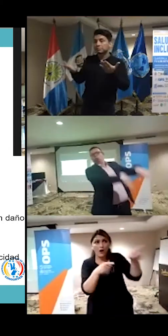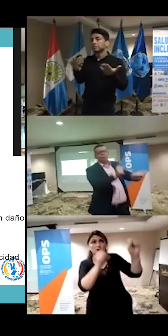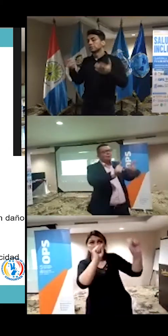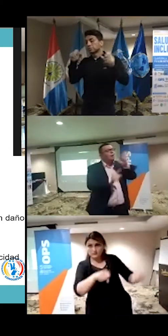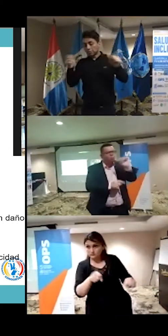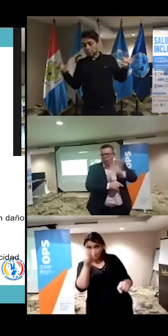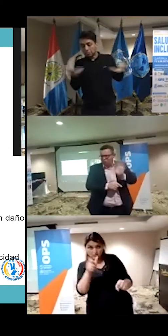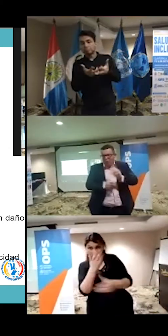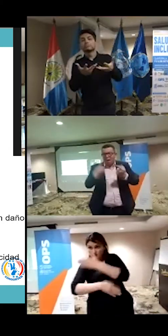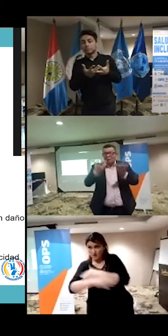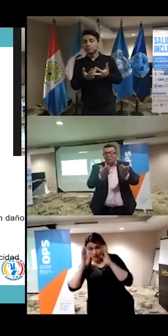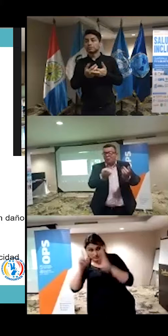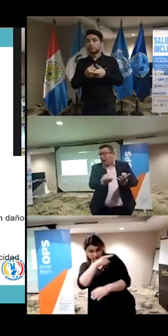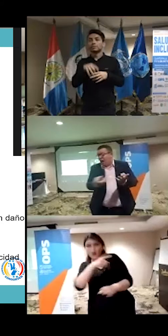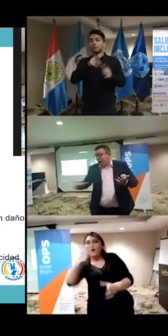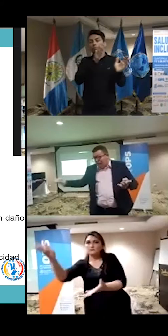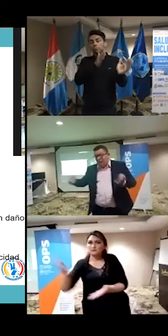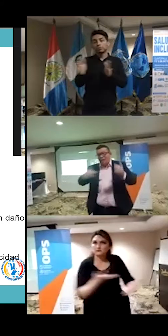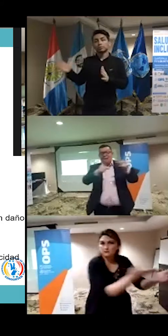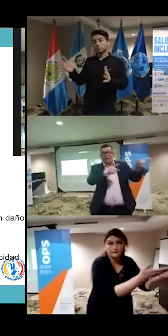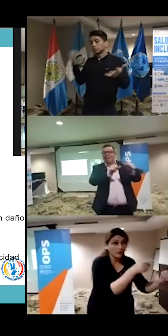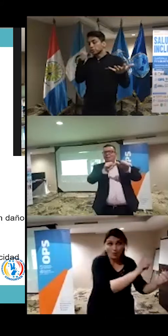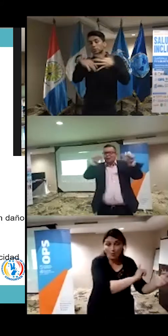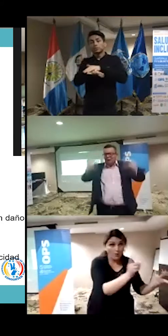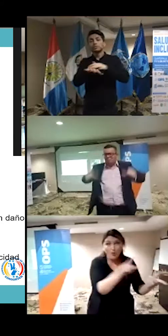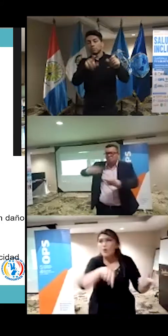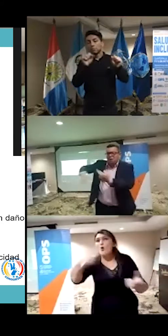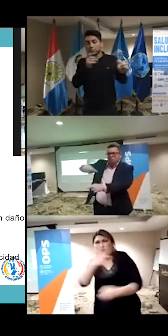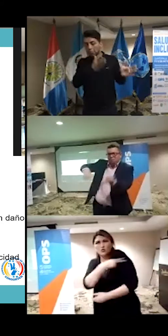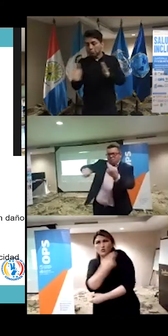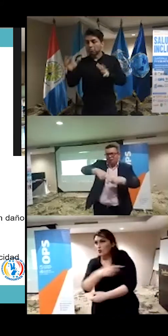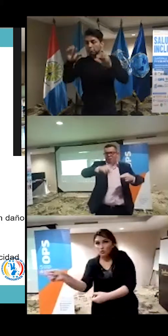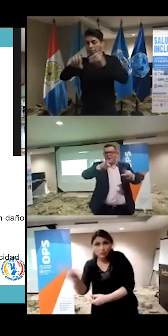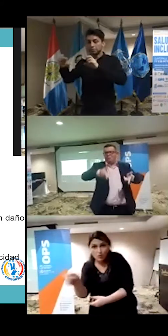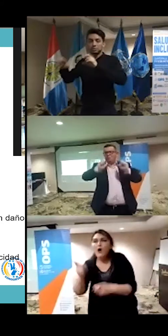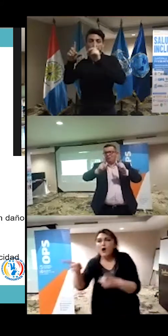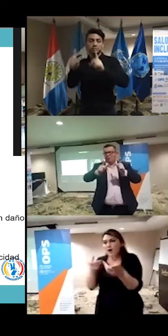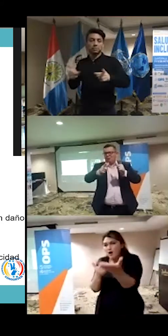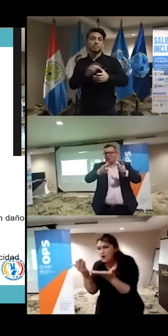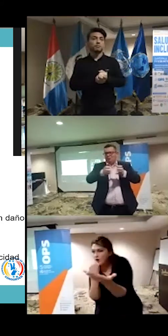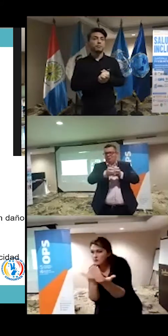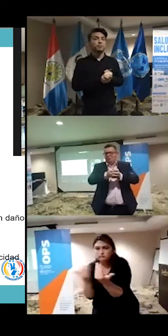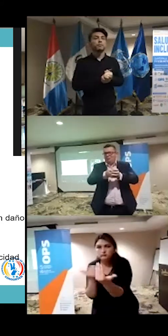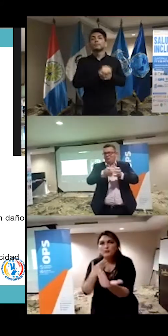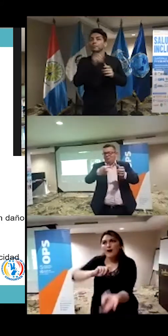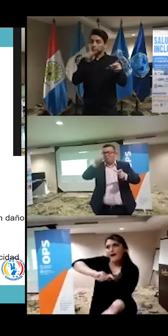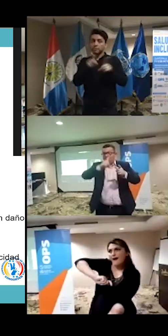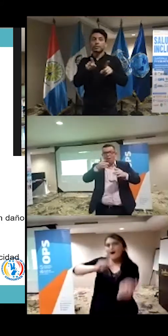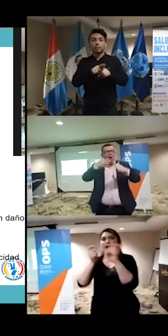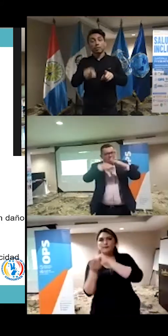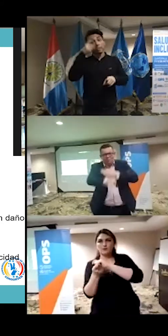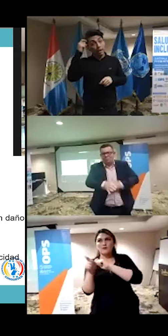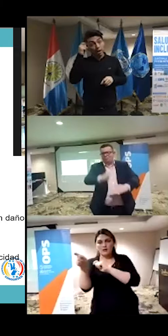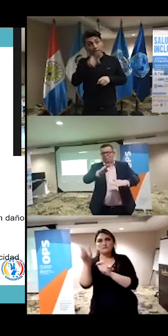que requieren generar procesos inclusivos para poder nosotros referir a las personas con discapacidad. Justamente el trabajar